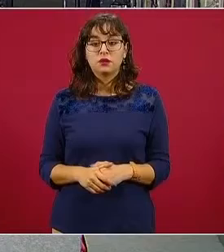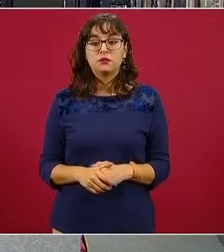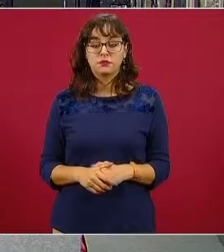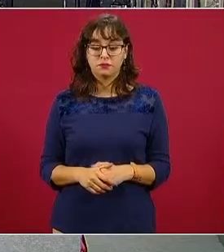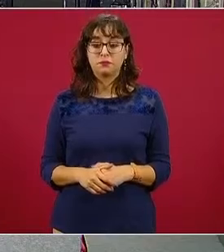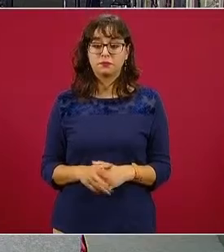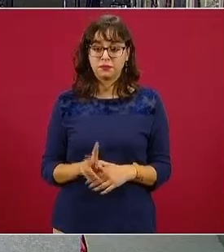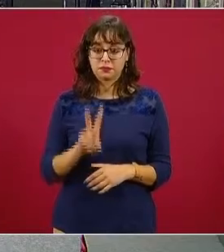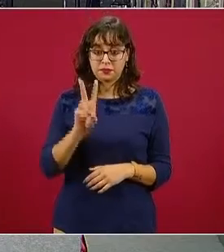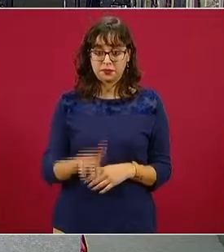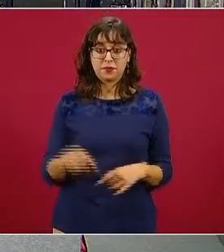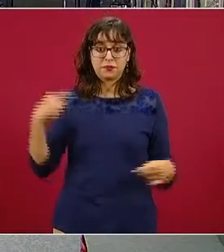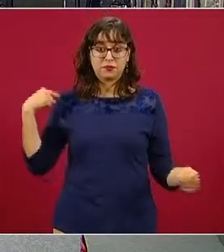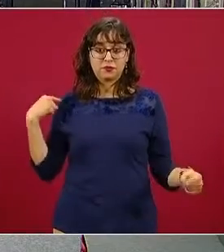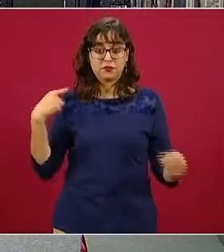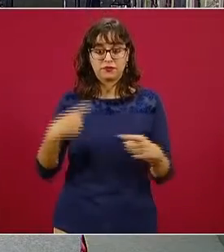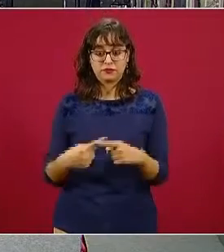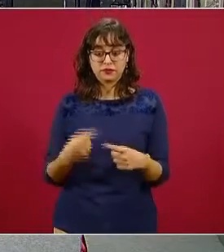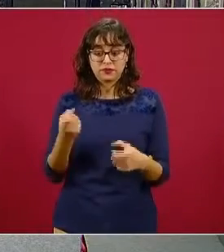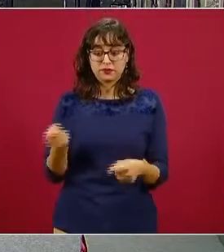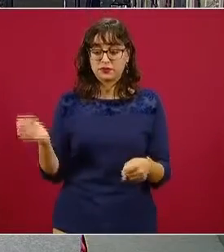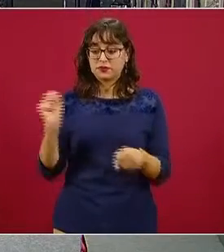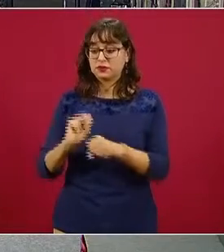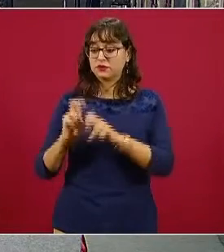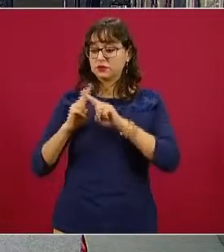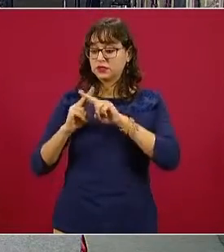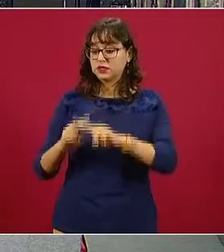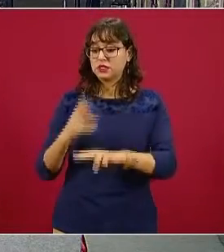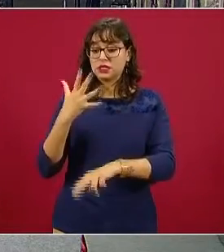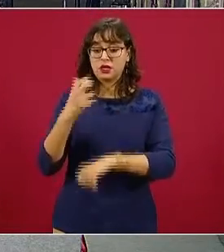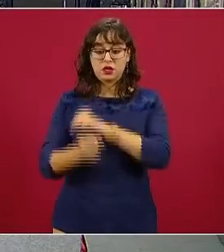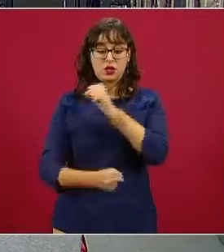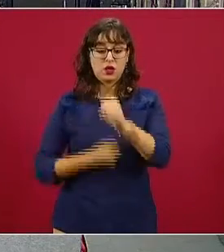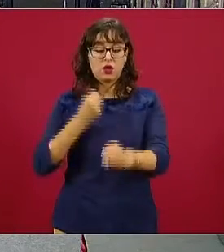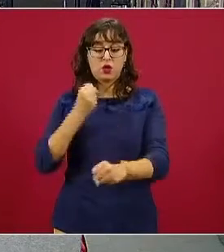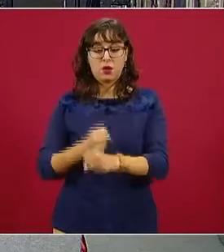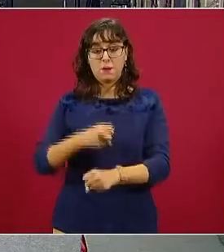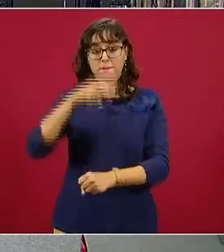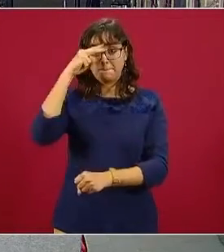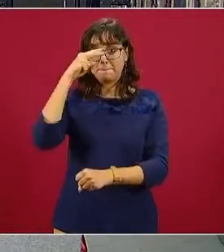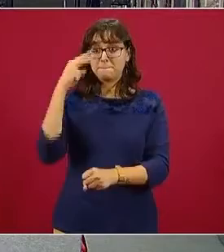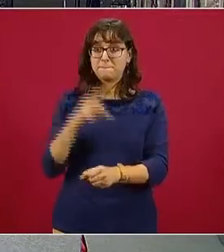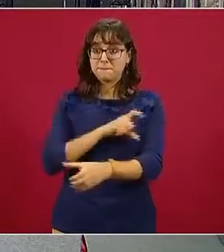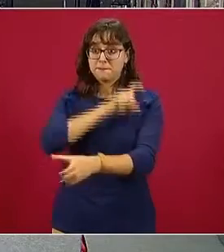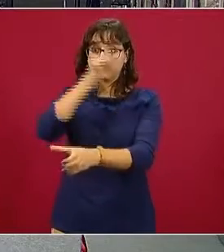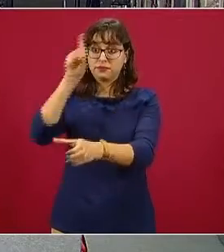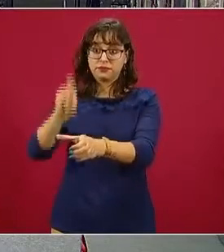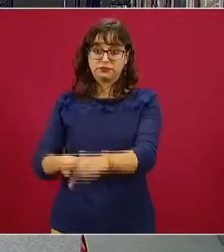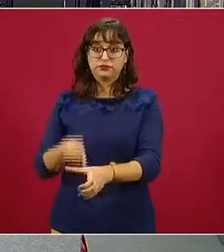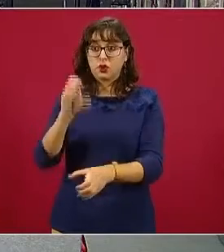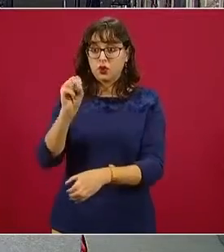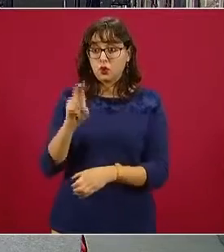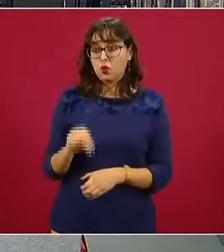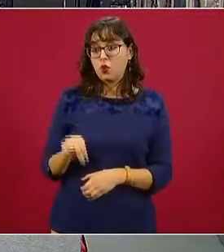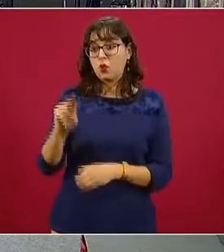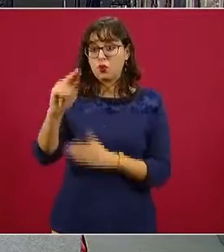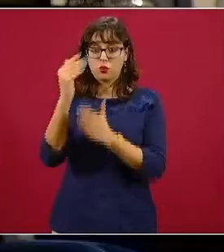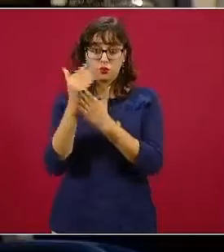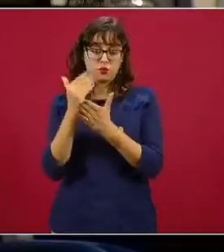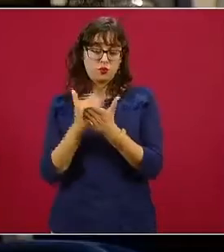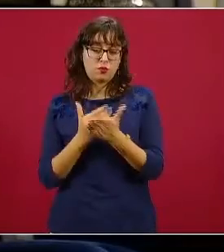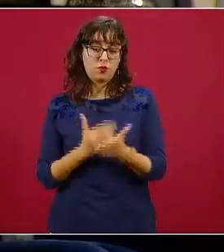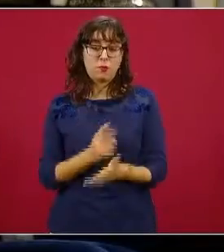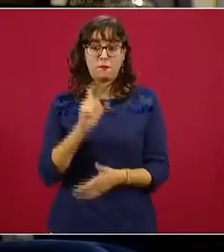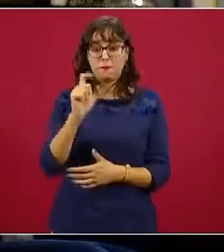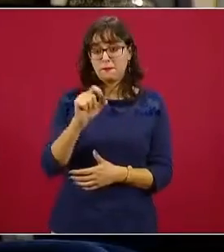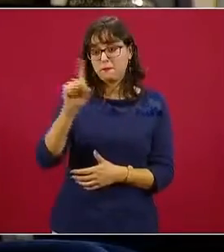esta semana se cumplen 5 años de que México se adhirió a los Objetivos de Desarrollo Sostenible de la ONU.